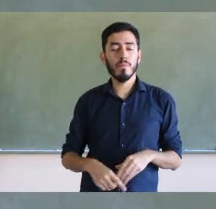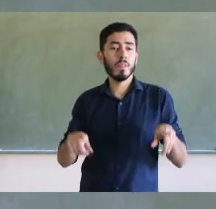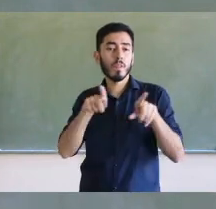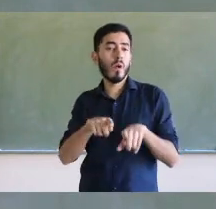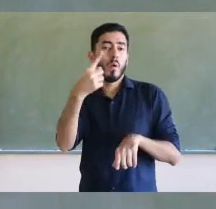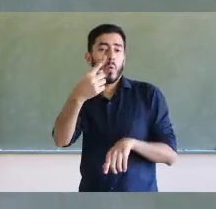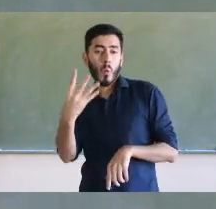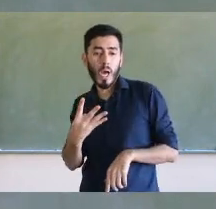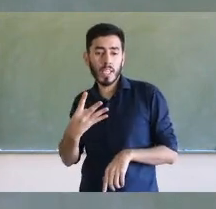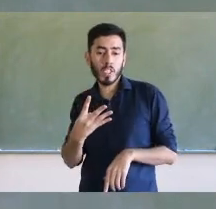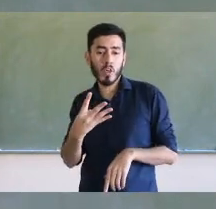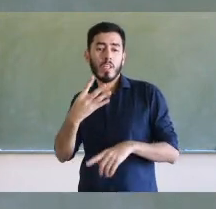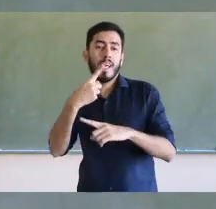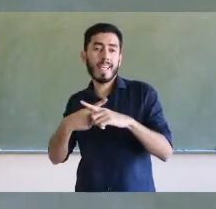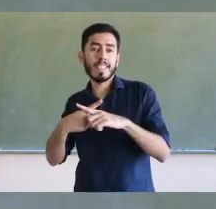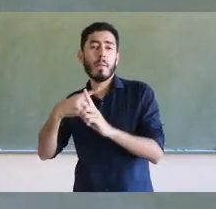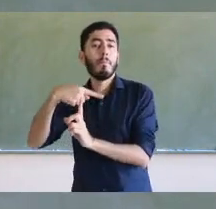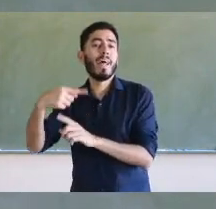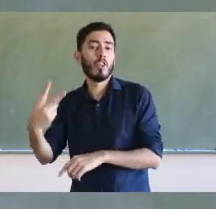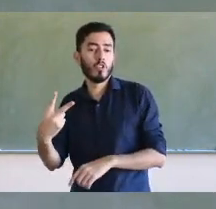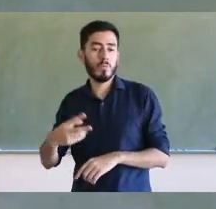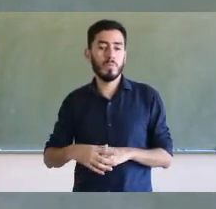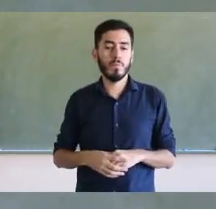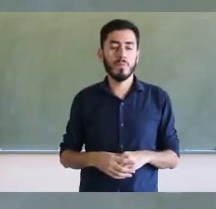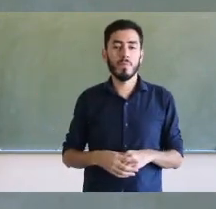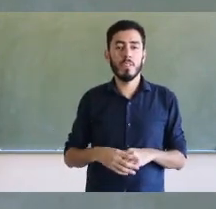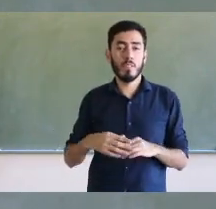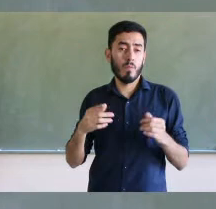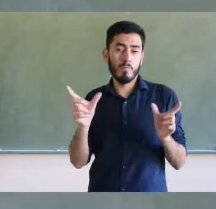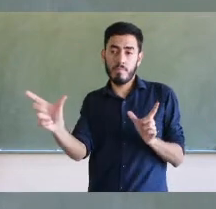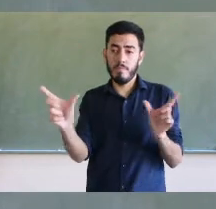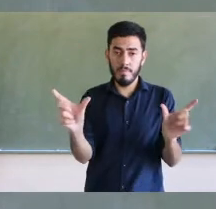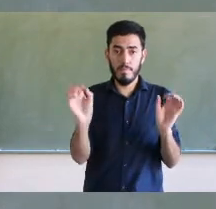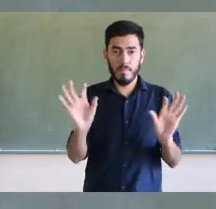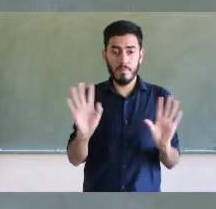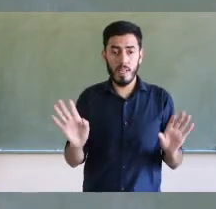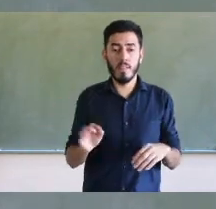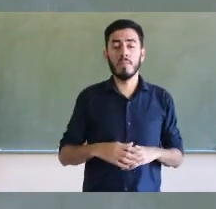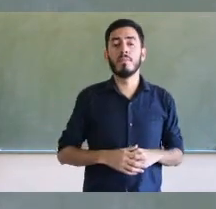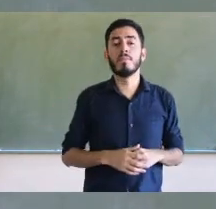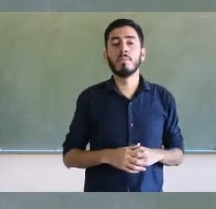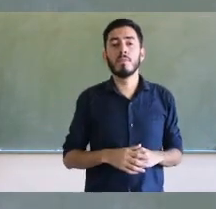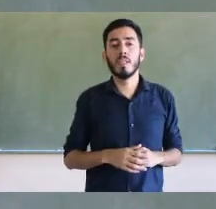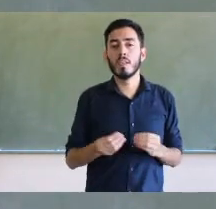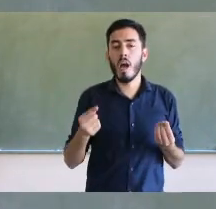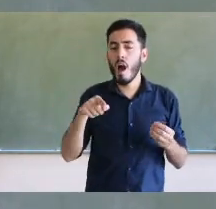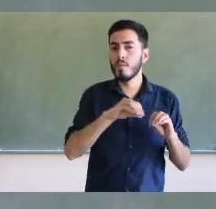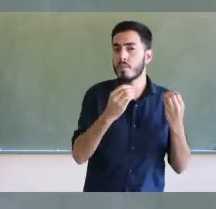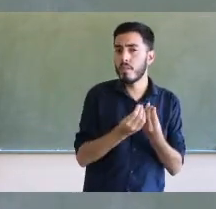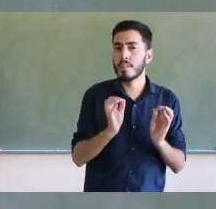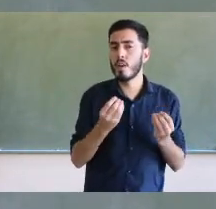1 cuarto X más 2. Tengo los dos miembros y en cada uno sus términos. ¿Cómo lo